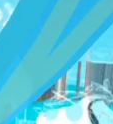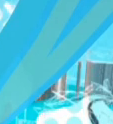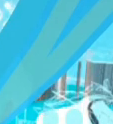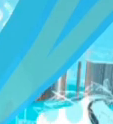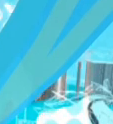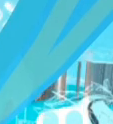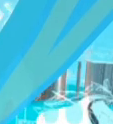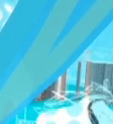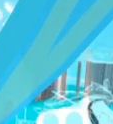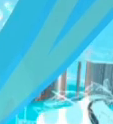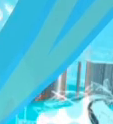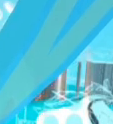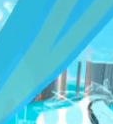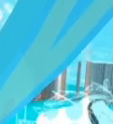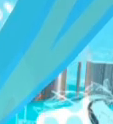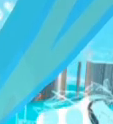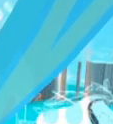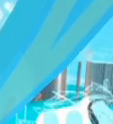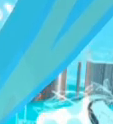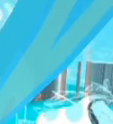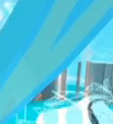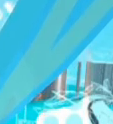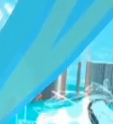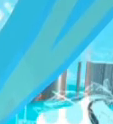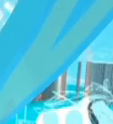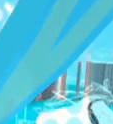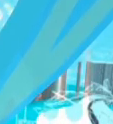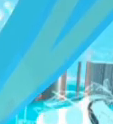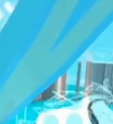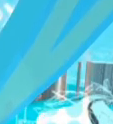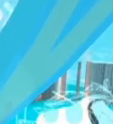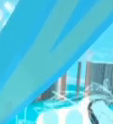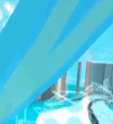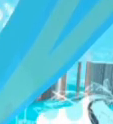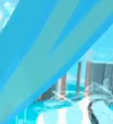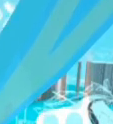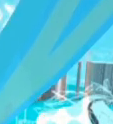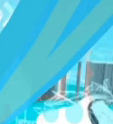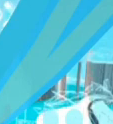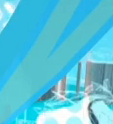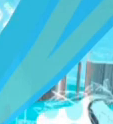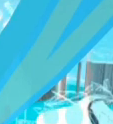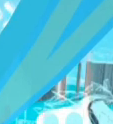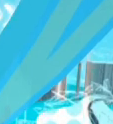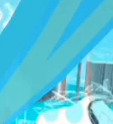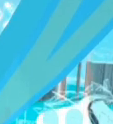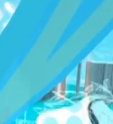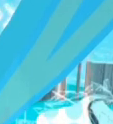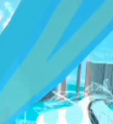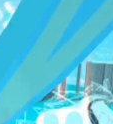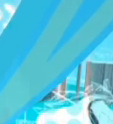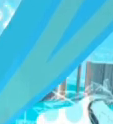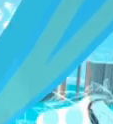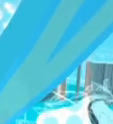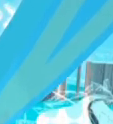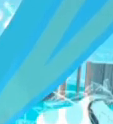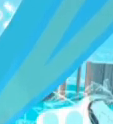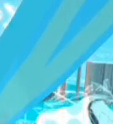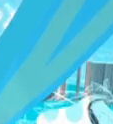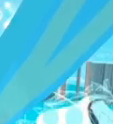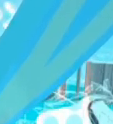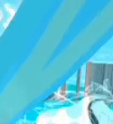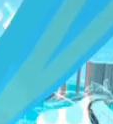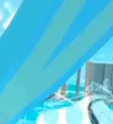por impunidad, eso es simplemente porque en el caso concreto el juez, frente a todos los hechos que